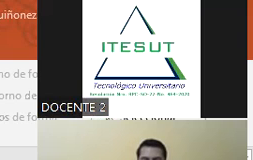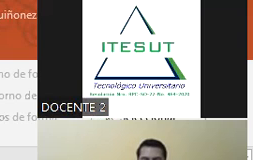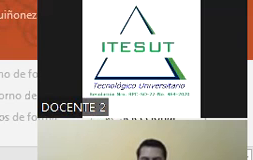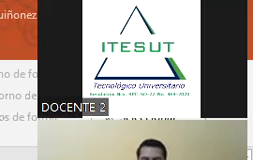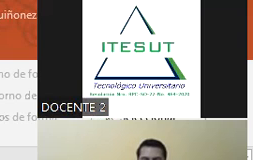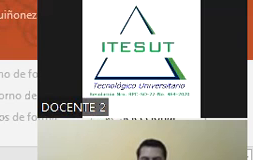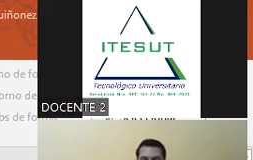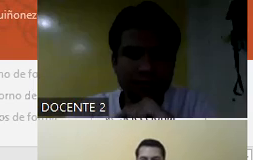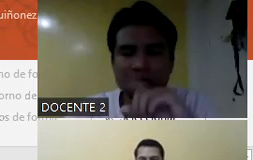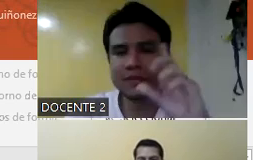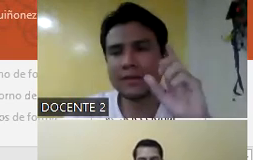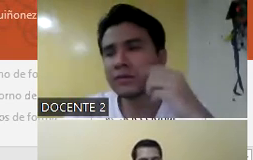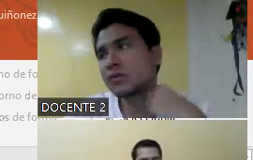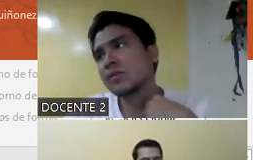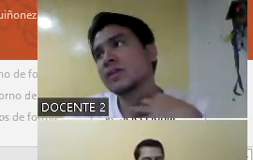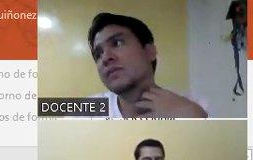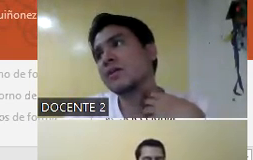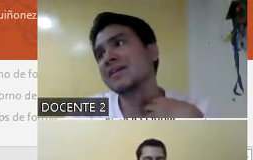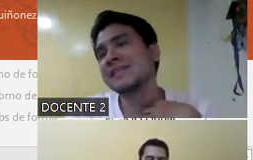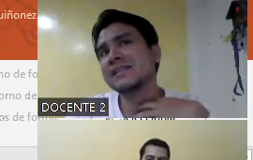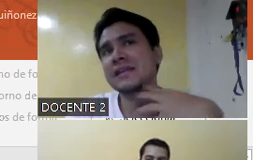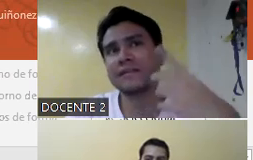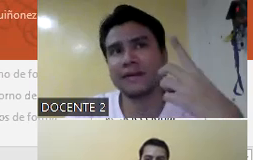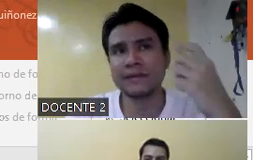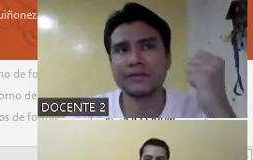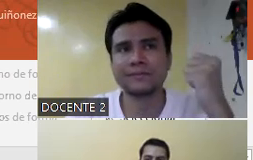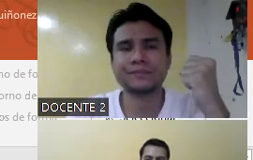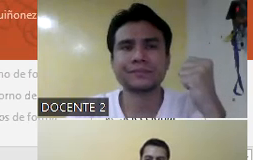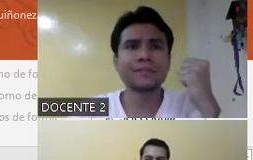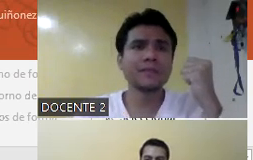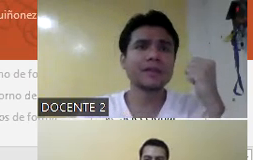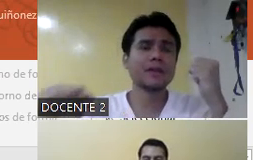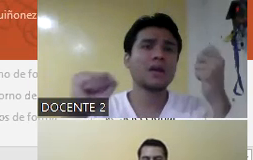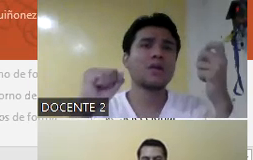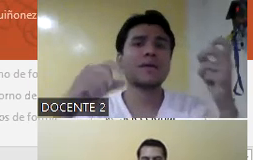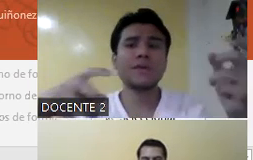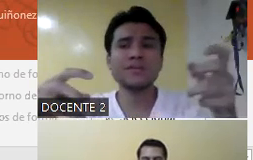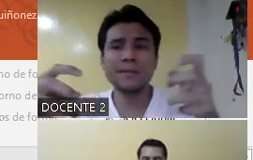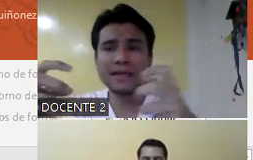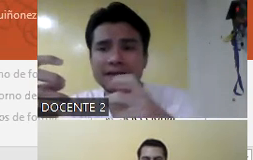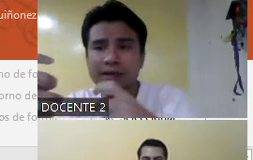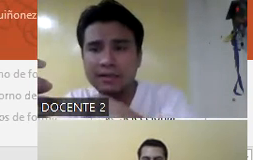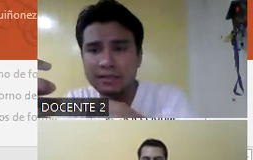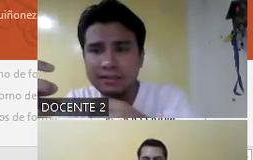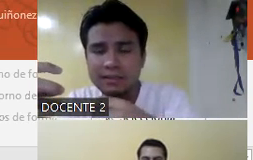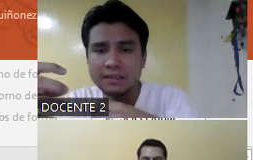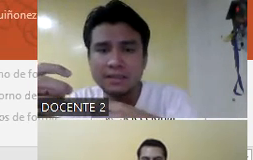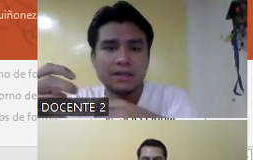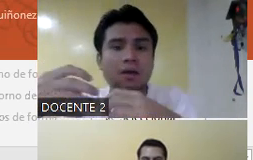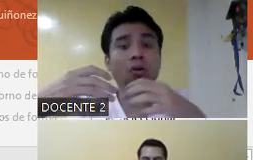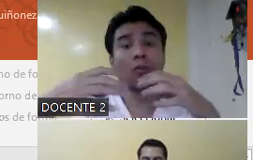las meninges sean inflamadas. No nos olvidemos que todo lo terminado en itis es inflamación. Cuando hay una